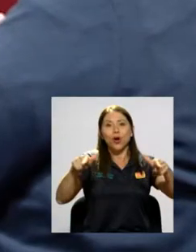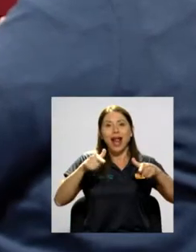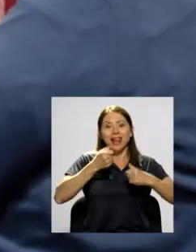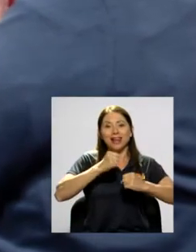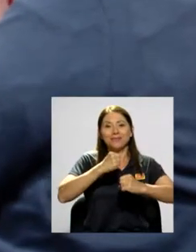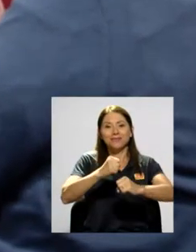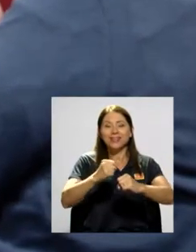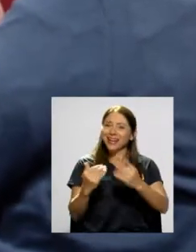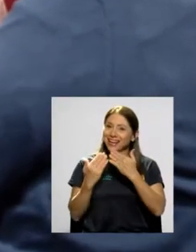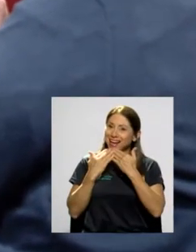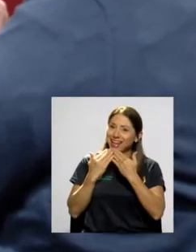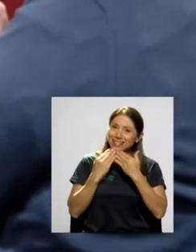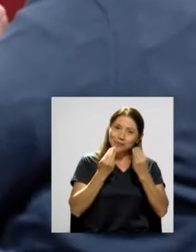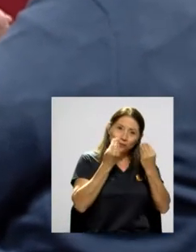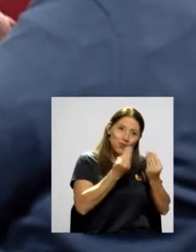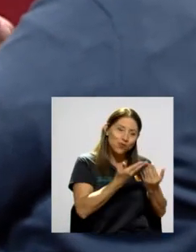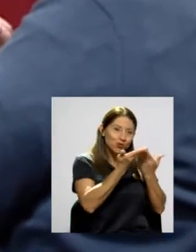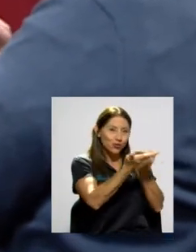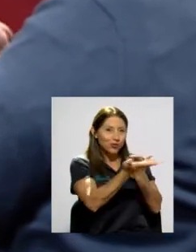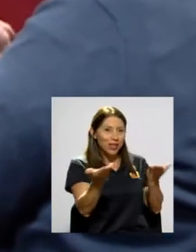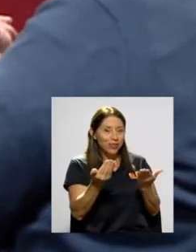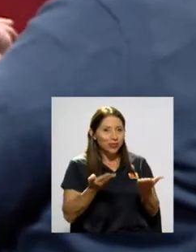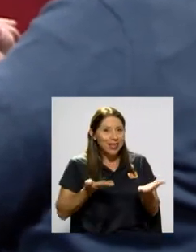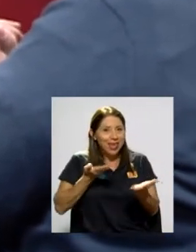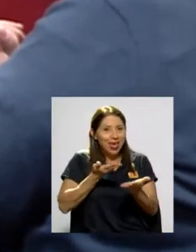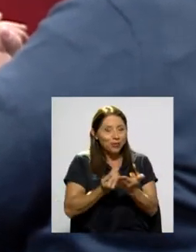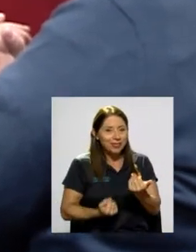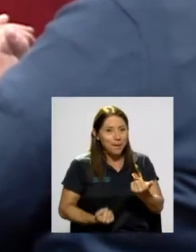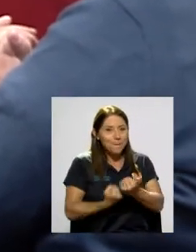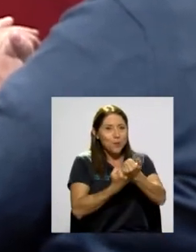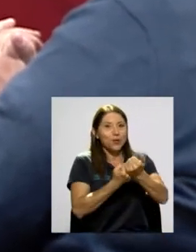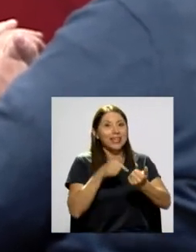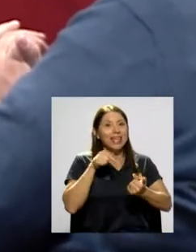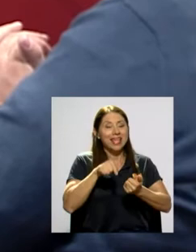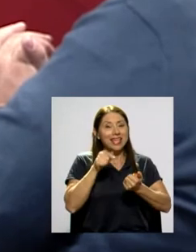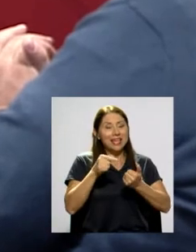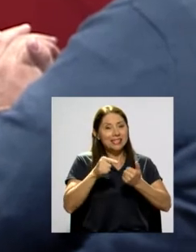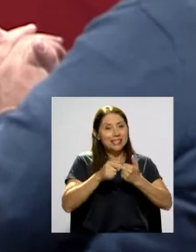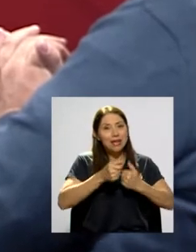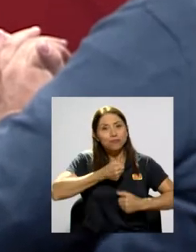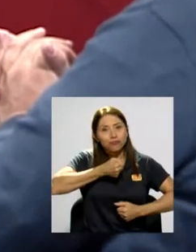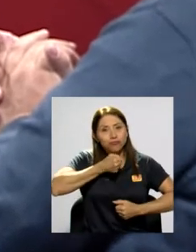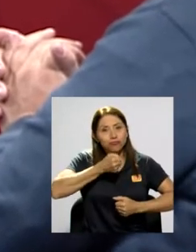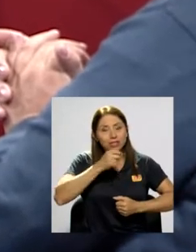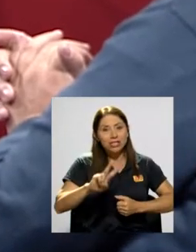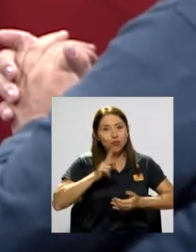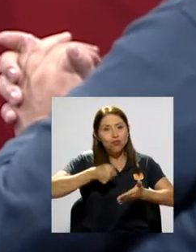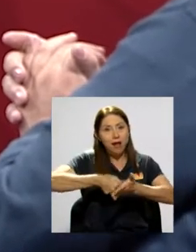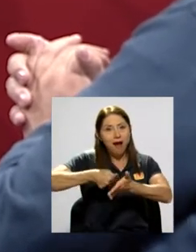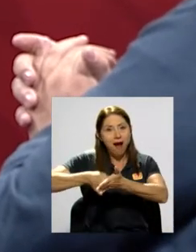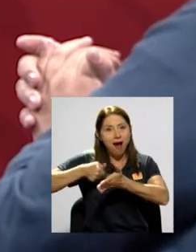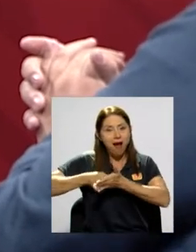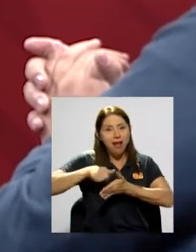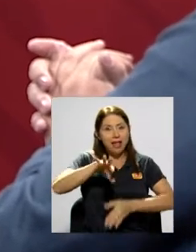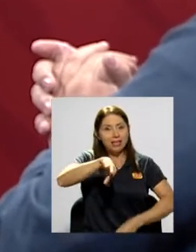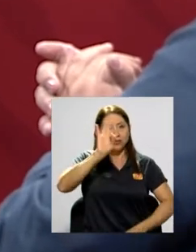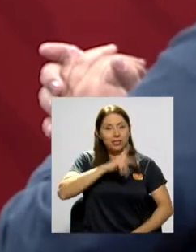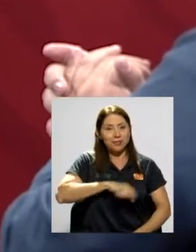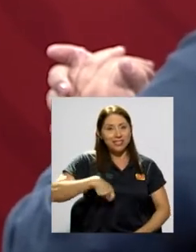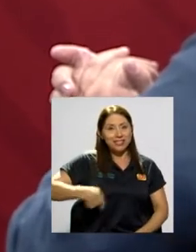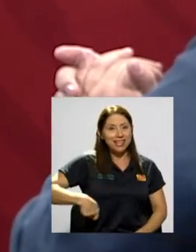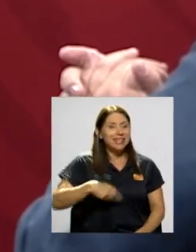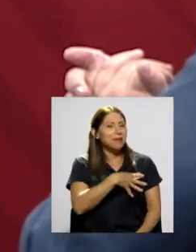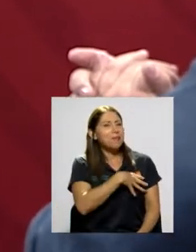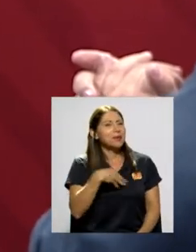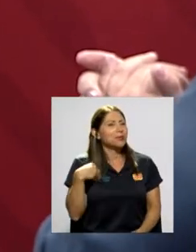don Guillermo, que nos haya dado este aporte nuevamente en esta cobertura ya de la segunda ronda de elecciones presidenciales. Y me gustaría, tal vez, muy